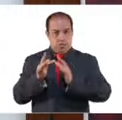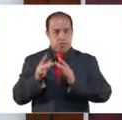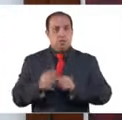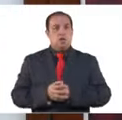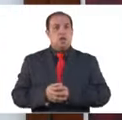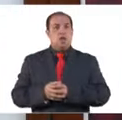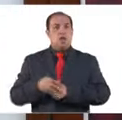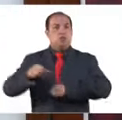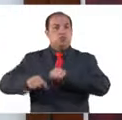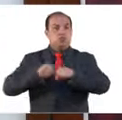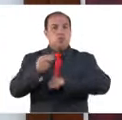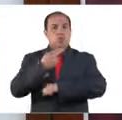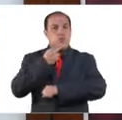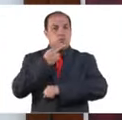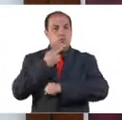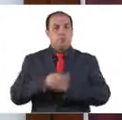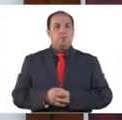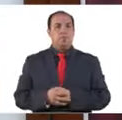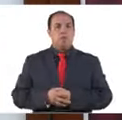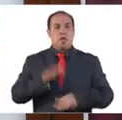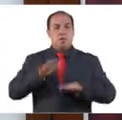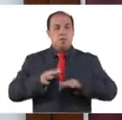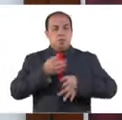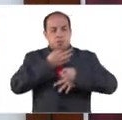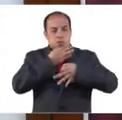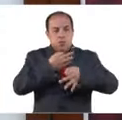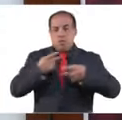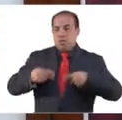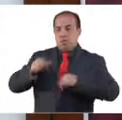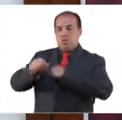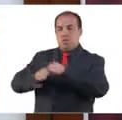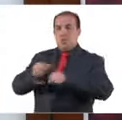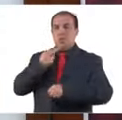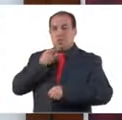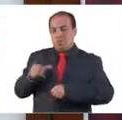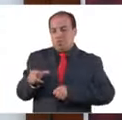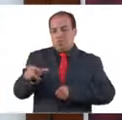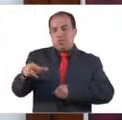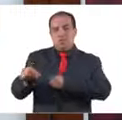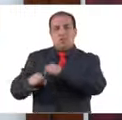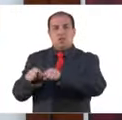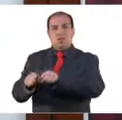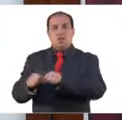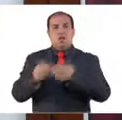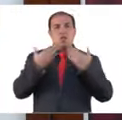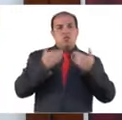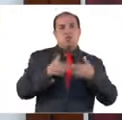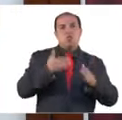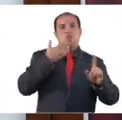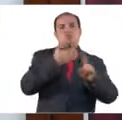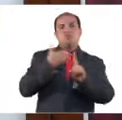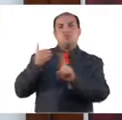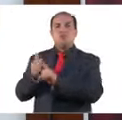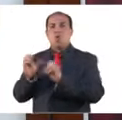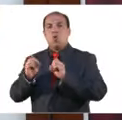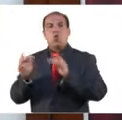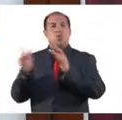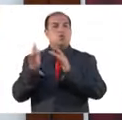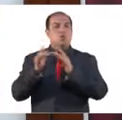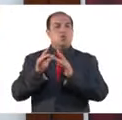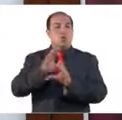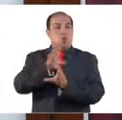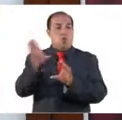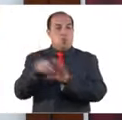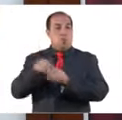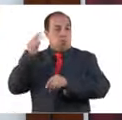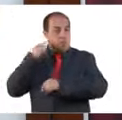es, digamos, no es tan útil o no es tan atractivo para los ciclistas usar una ciclovía que no va de ningún lugar a ningún lugar o que no tiene una conexión para hacer un traslado completo.